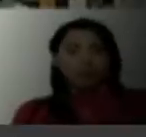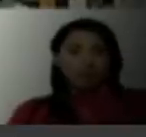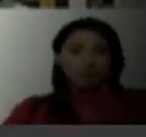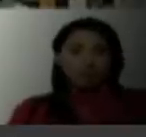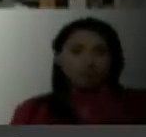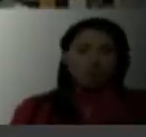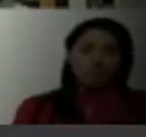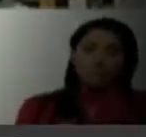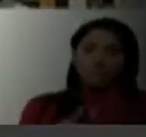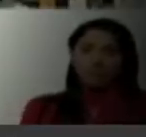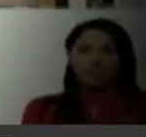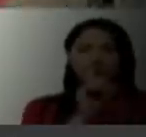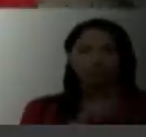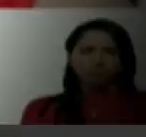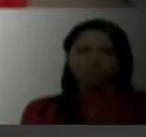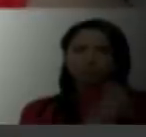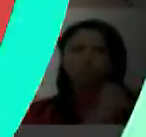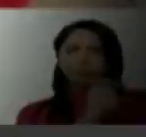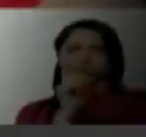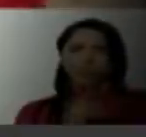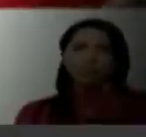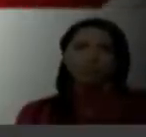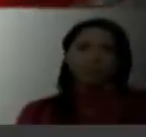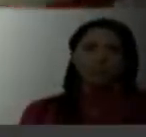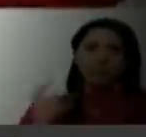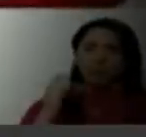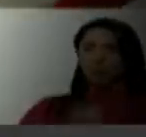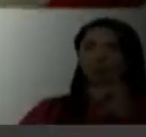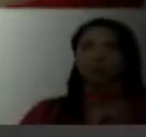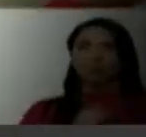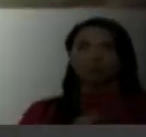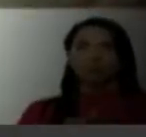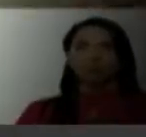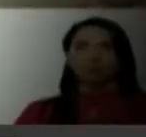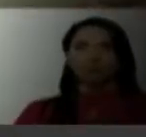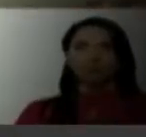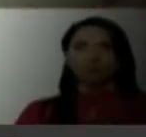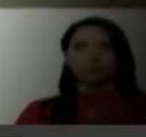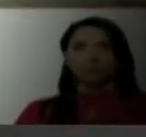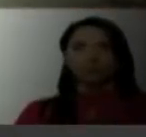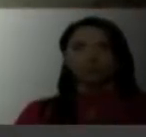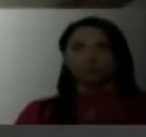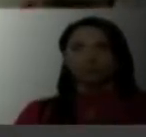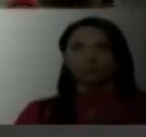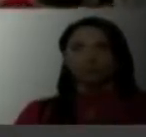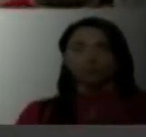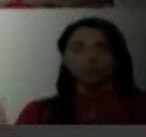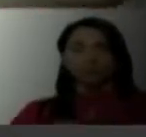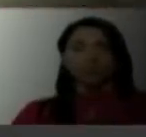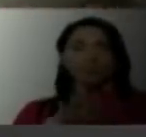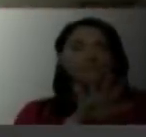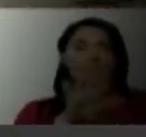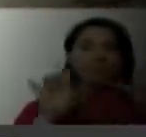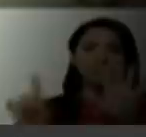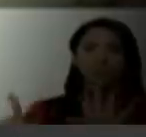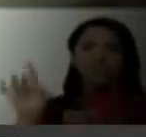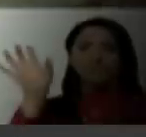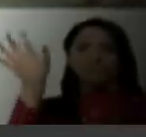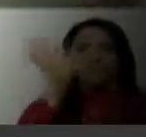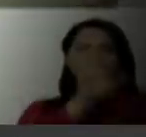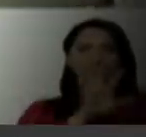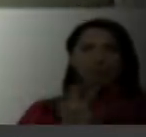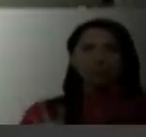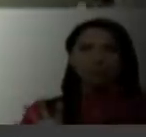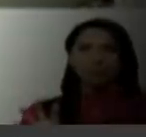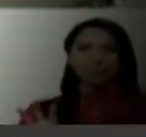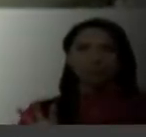importantes para nosotros. Maduro reiteró este viernes su compromiso con la clase trabajadora del país durante una reunión virtual con representantes sindicales